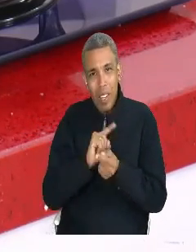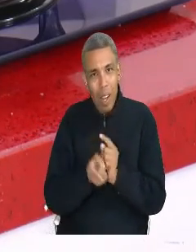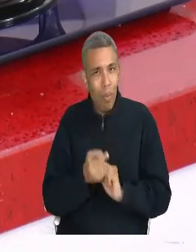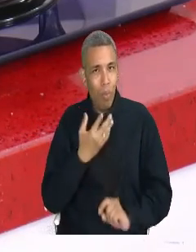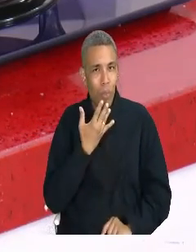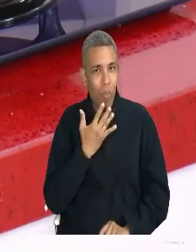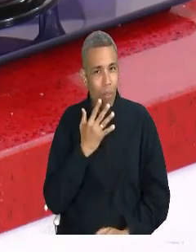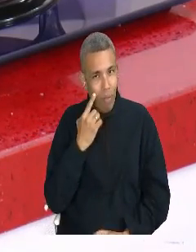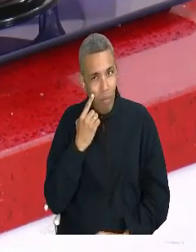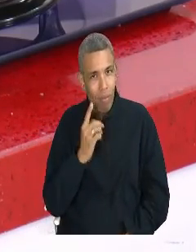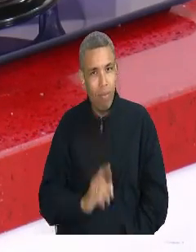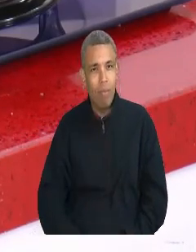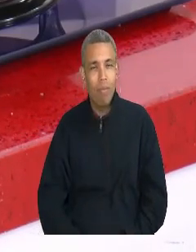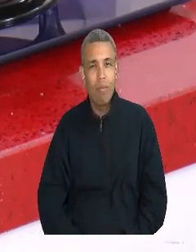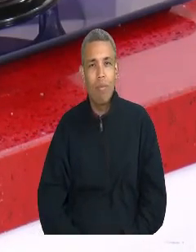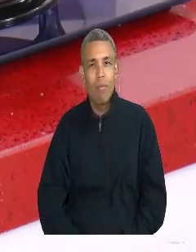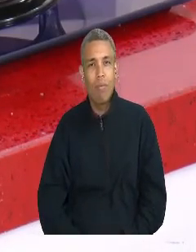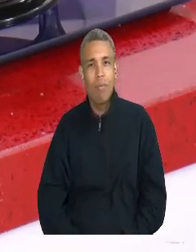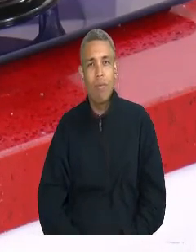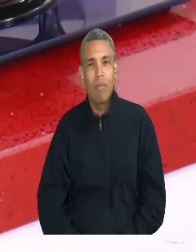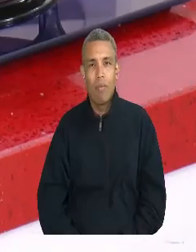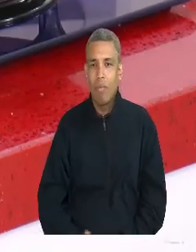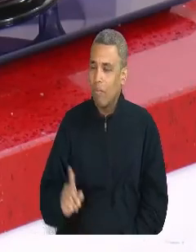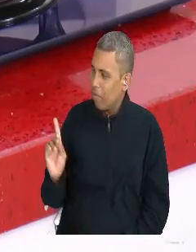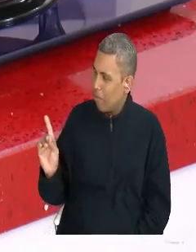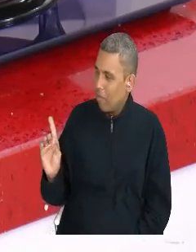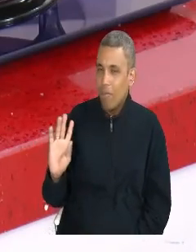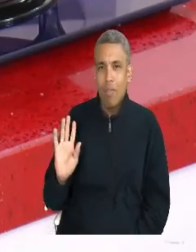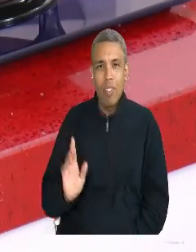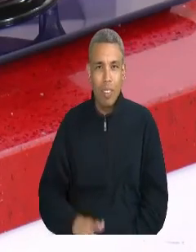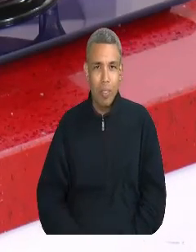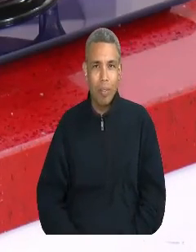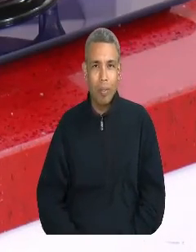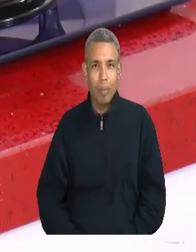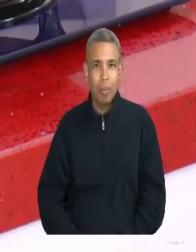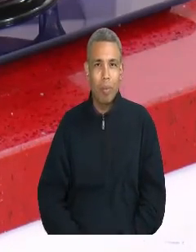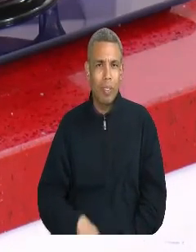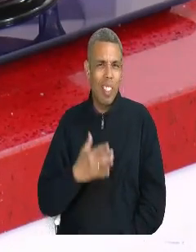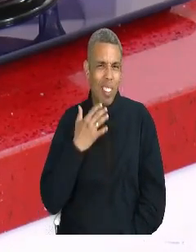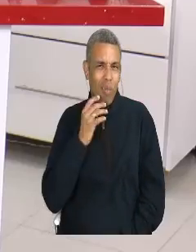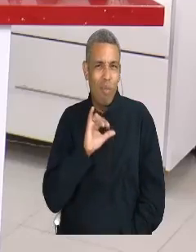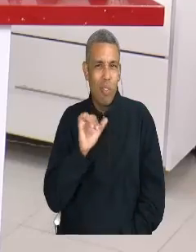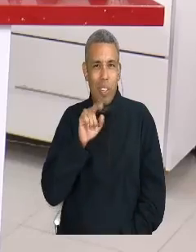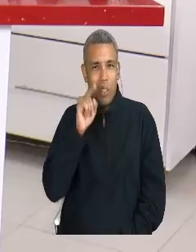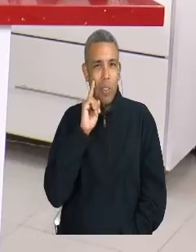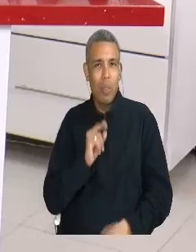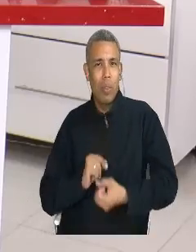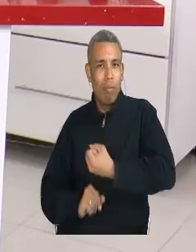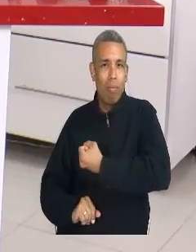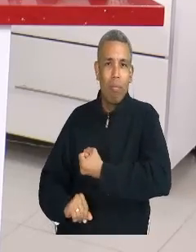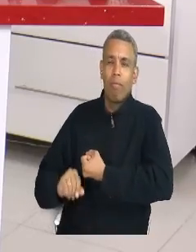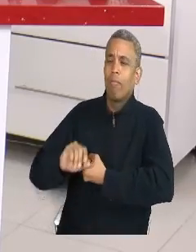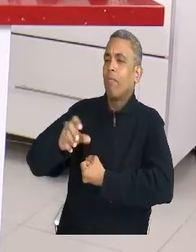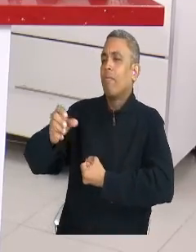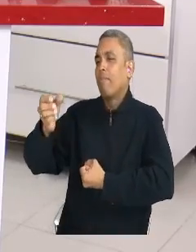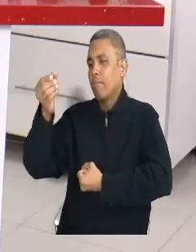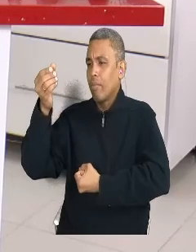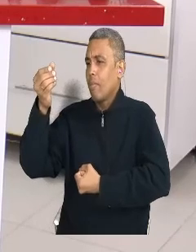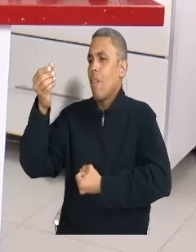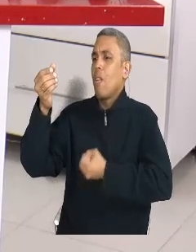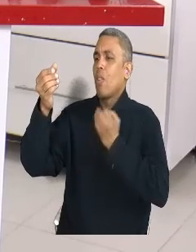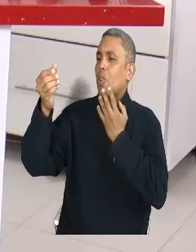Entonces, ya quedan muy, muy similares al que encuentran, al que pueden ver en cualquier